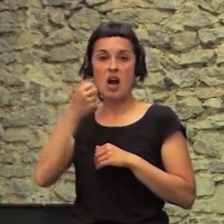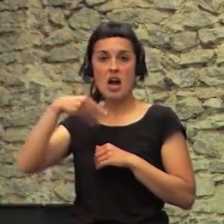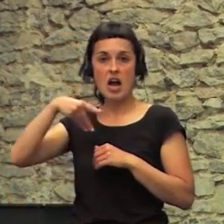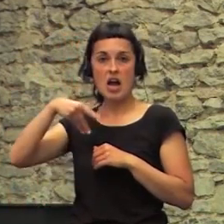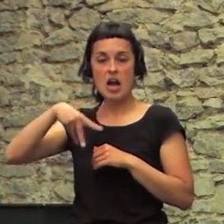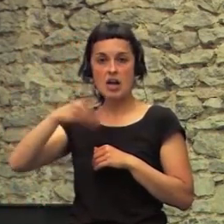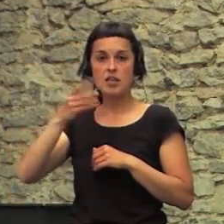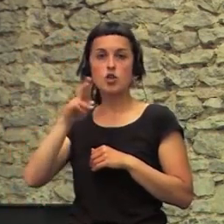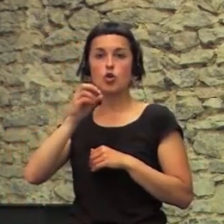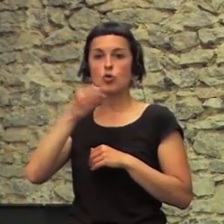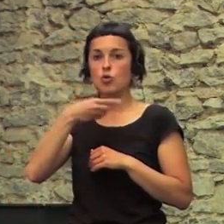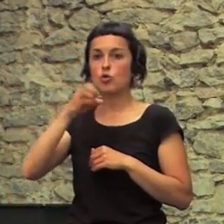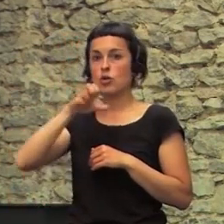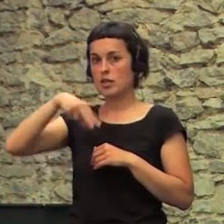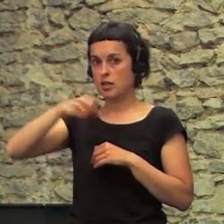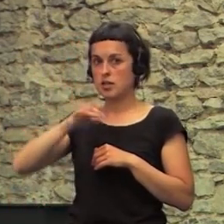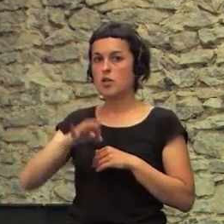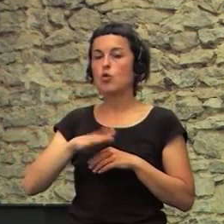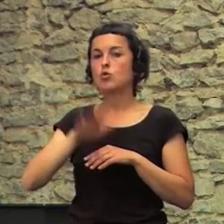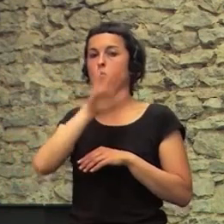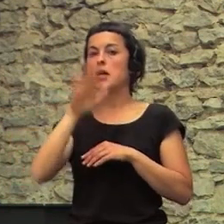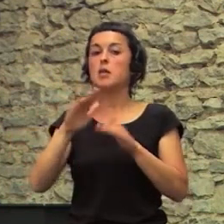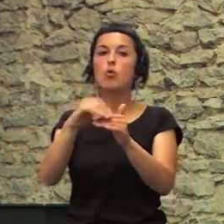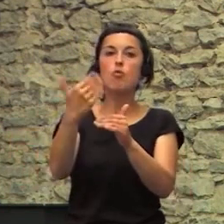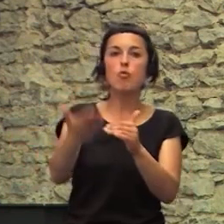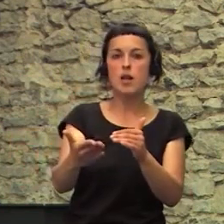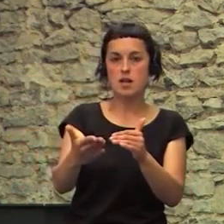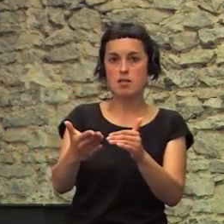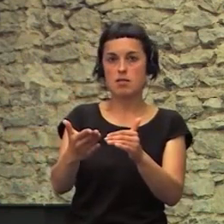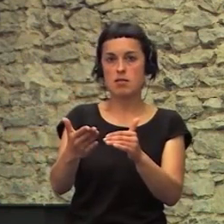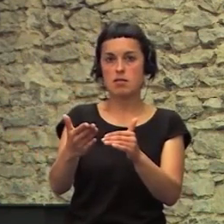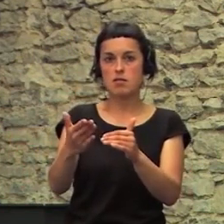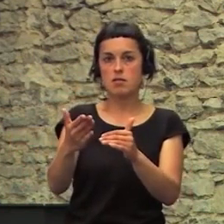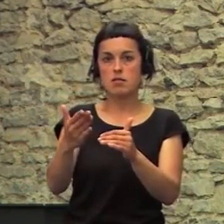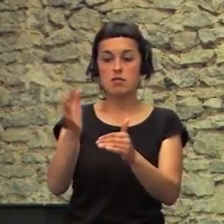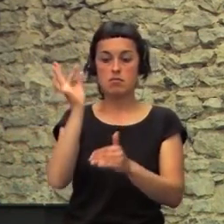aparentemente, externamente, cuando es completa,